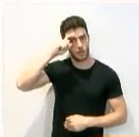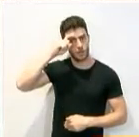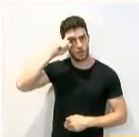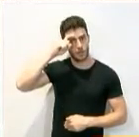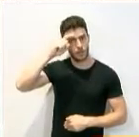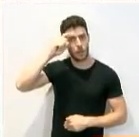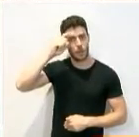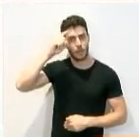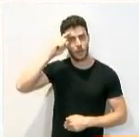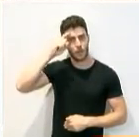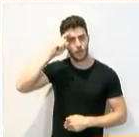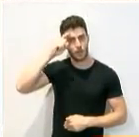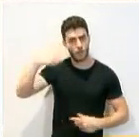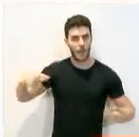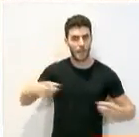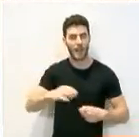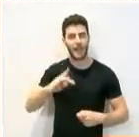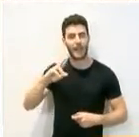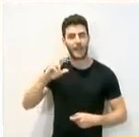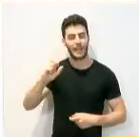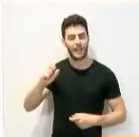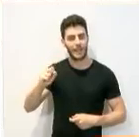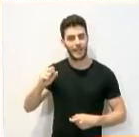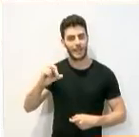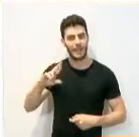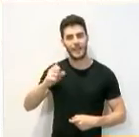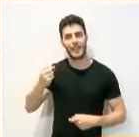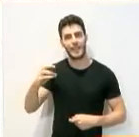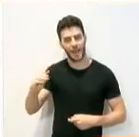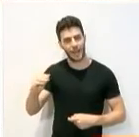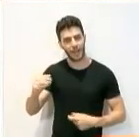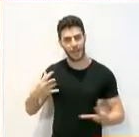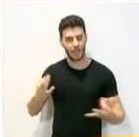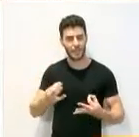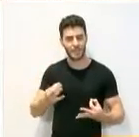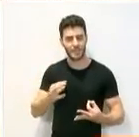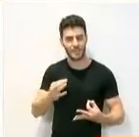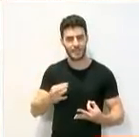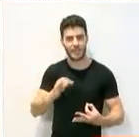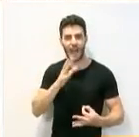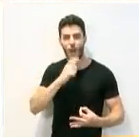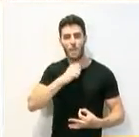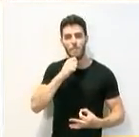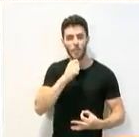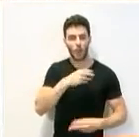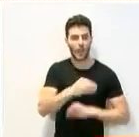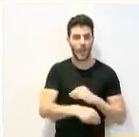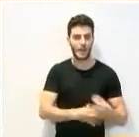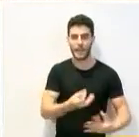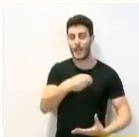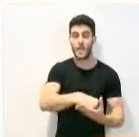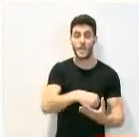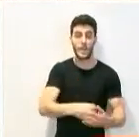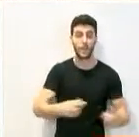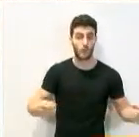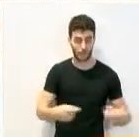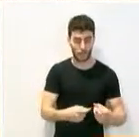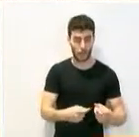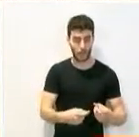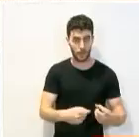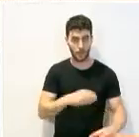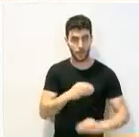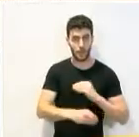nos sacó de la guerra de Irak? ¿Qué fue de aquel Partido Socialista? Ahora nos están metiendo de lleno en una guerra en vez de hacer